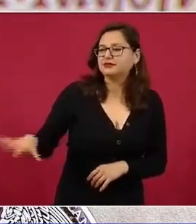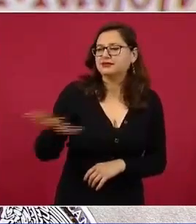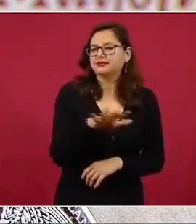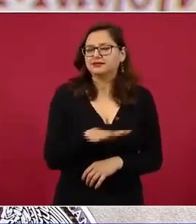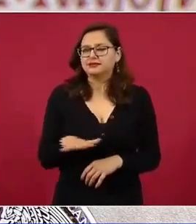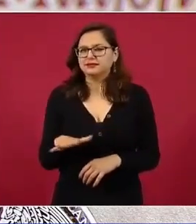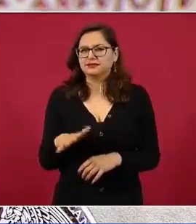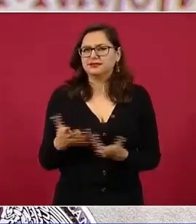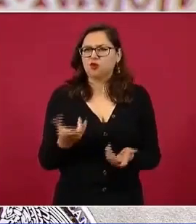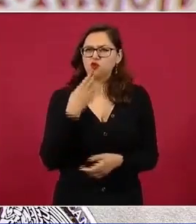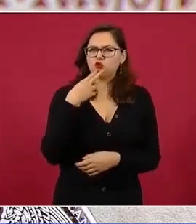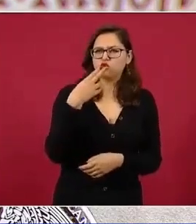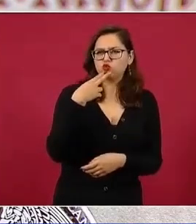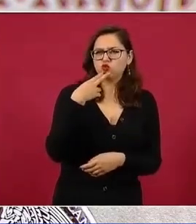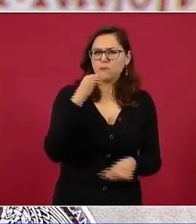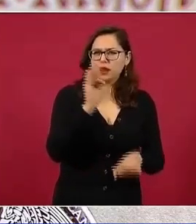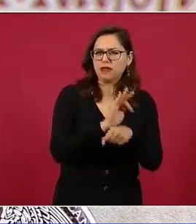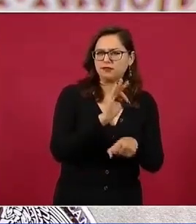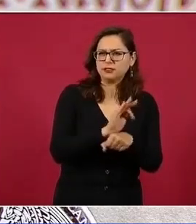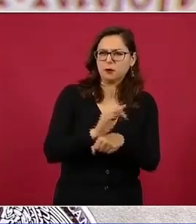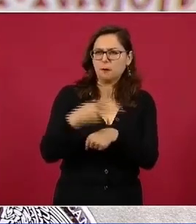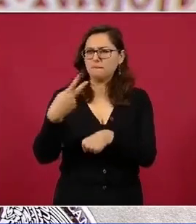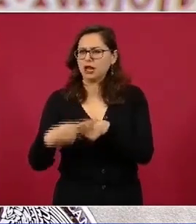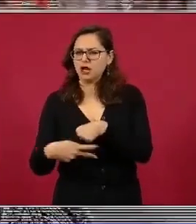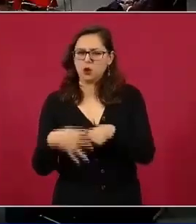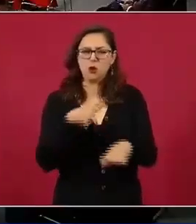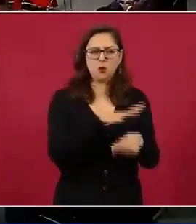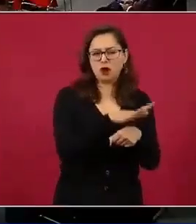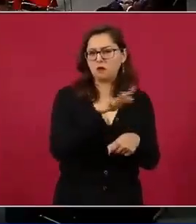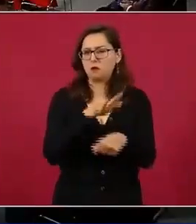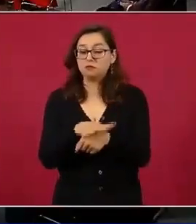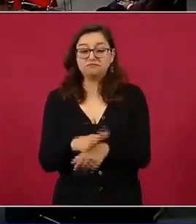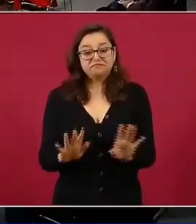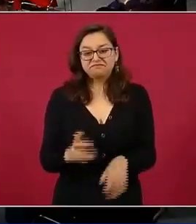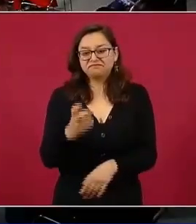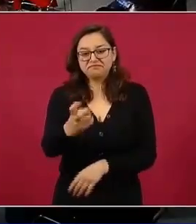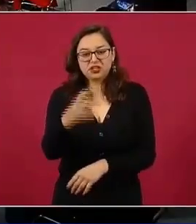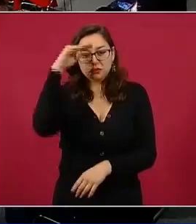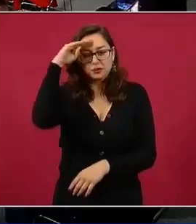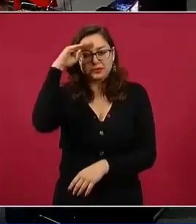utilidad, su riesgo y el beneficio general que puede dar. Gracias.